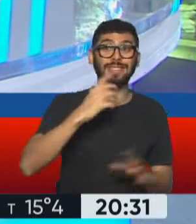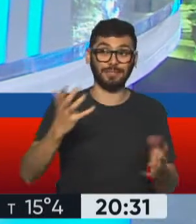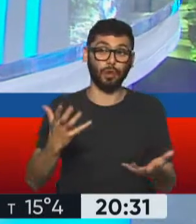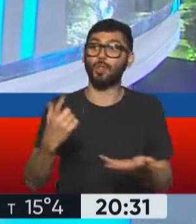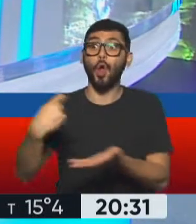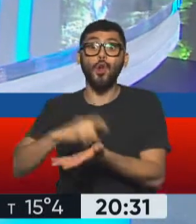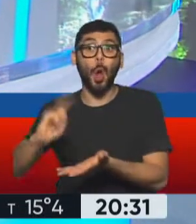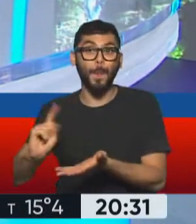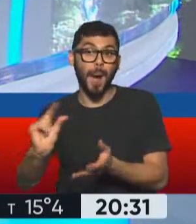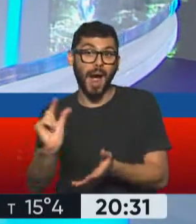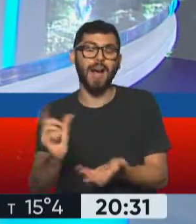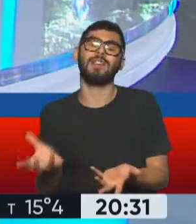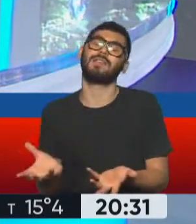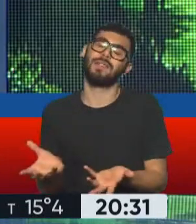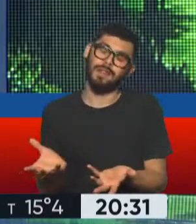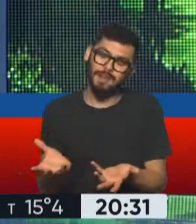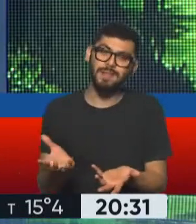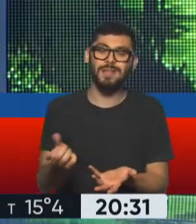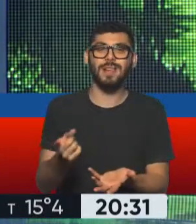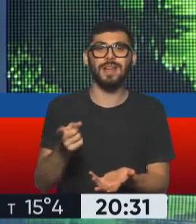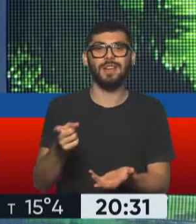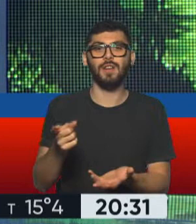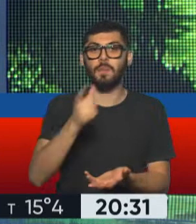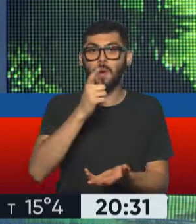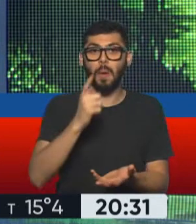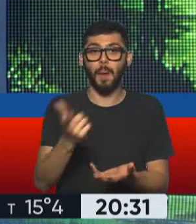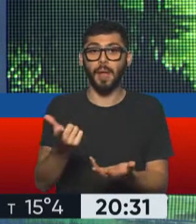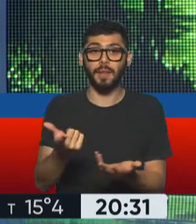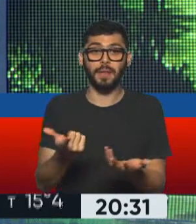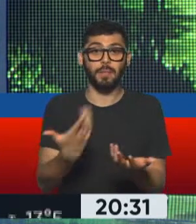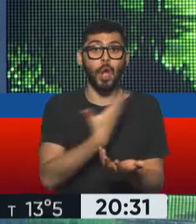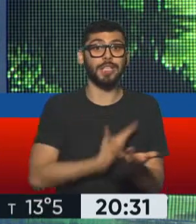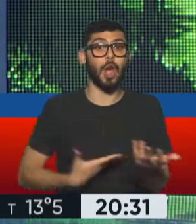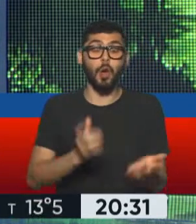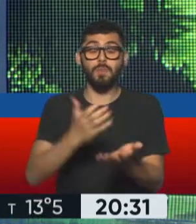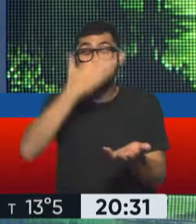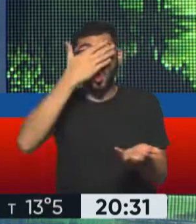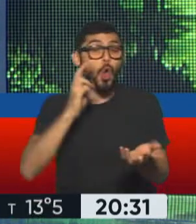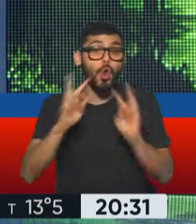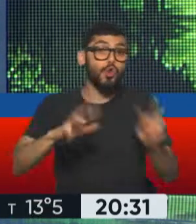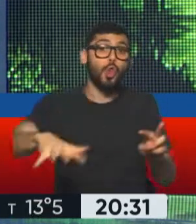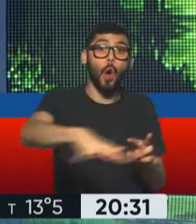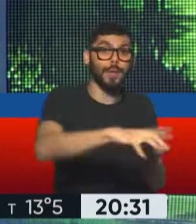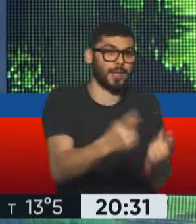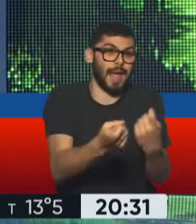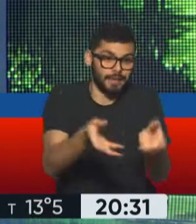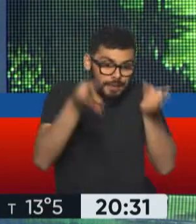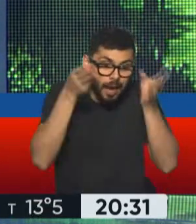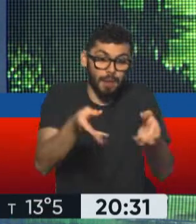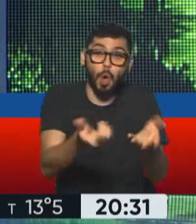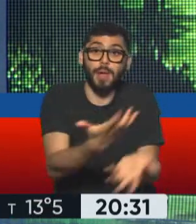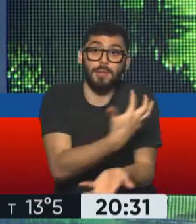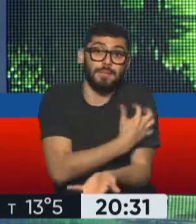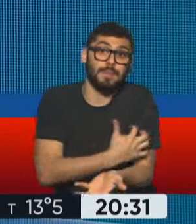la formalización. Porque es esto, si no es como que sos medio invisible para el Estado y necesitamos hacer visible a toda esa población que es justamente la más